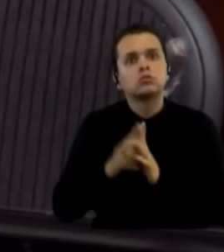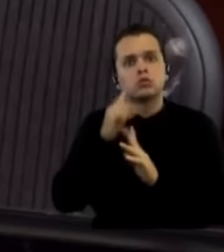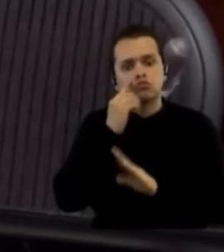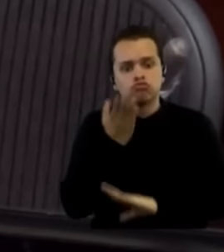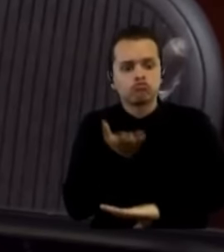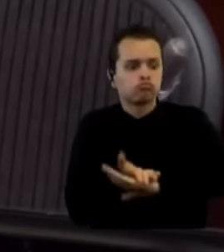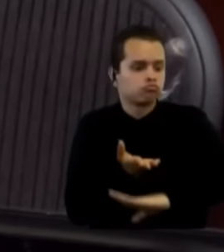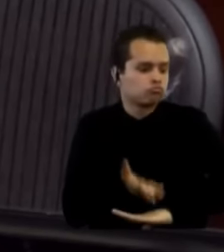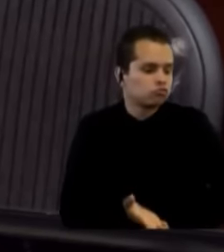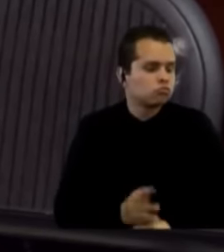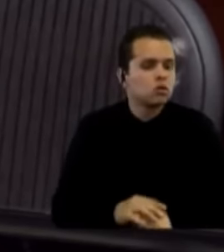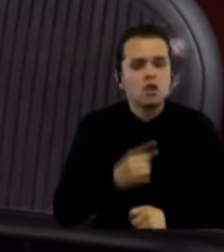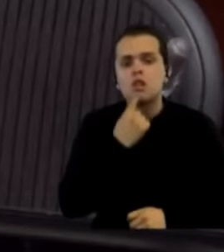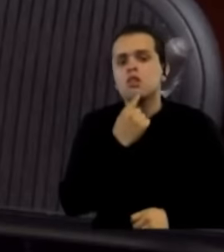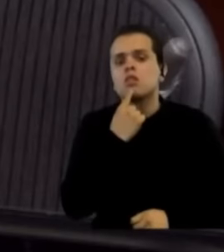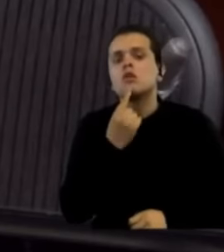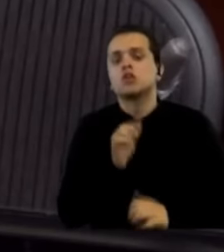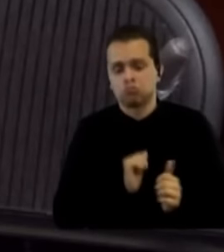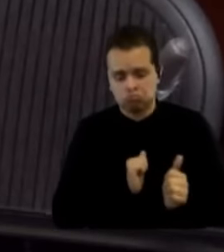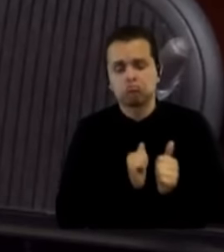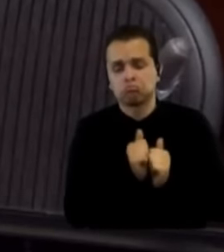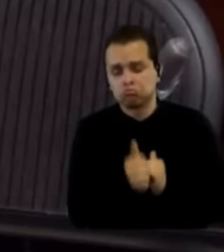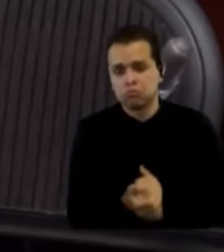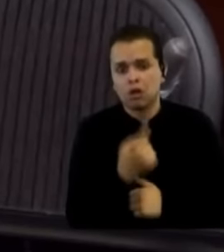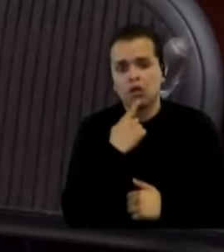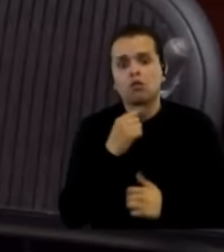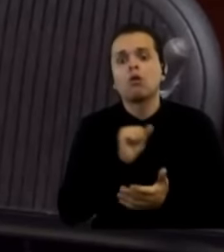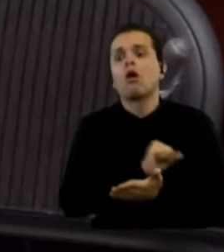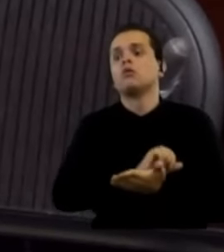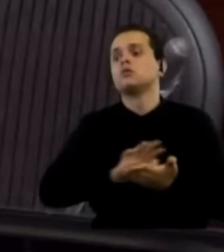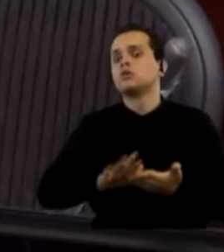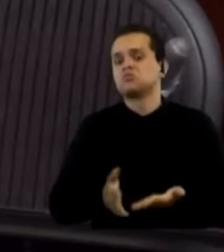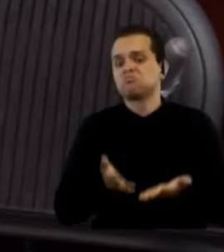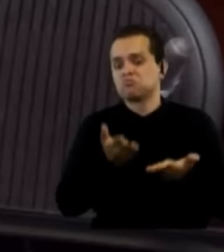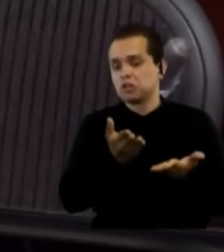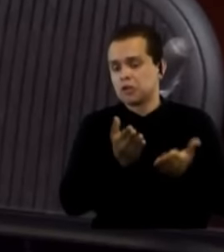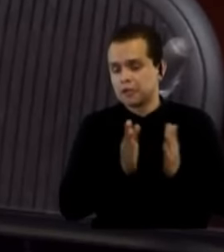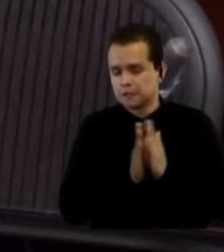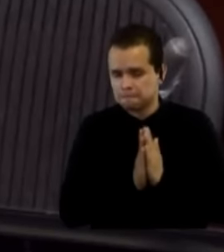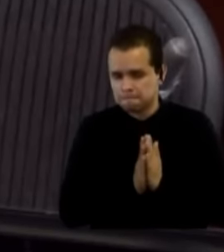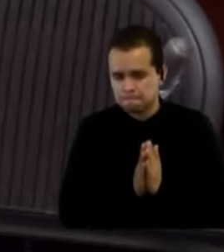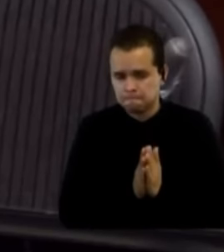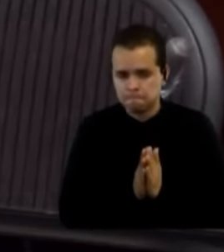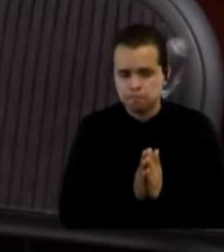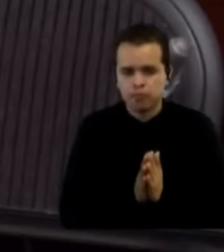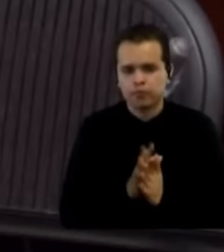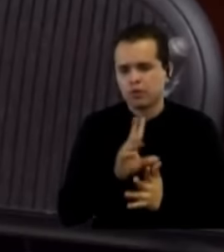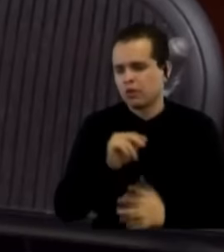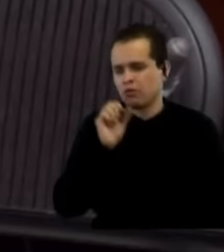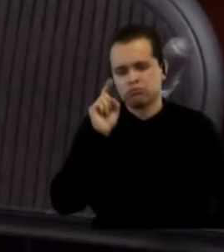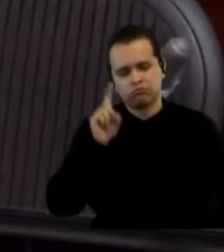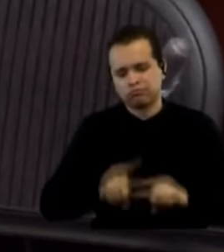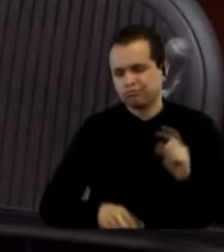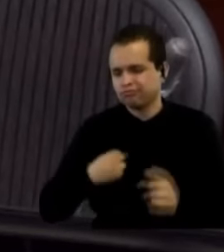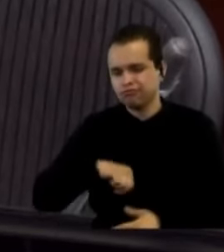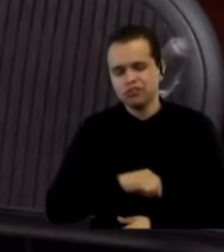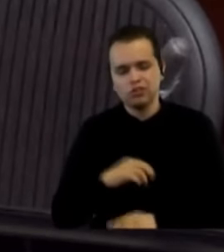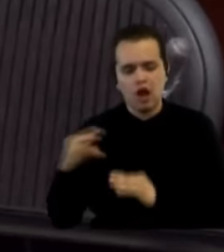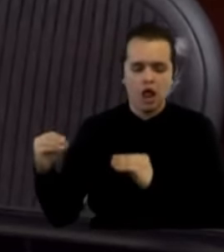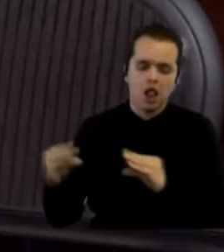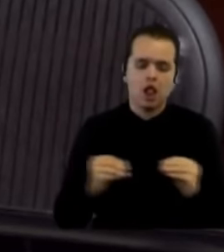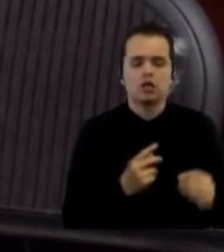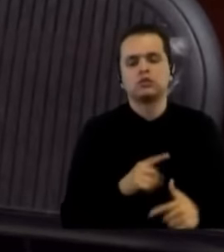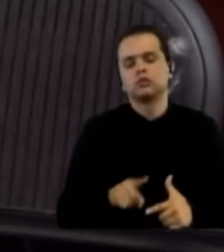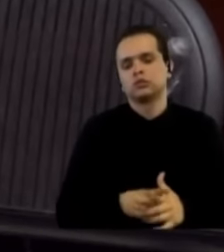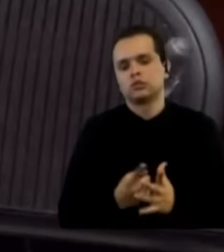sus proposiciones, que dice que están avaladas, santificadas, no podemos nosotros discutirlas,